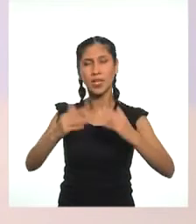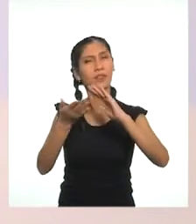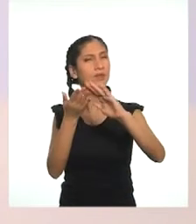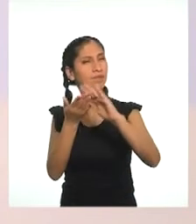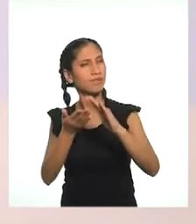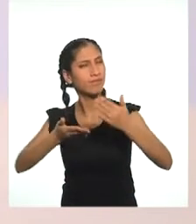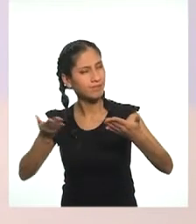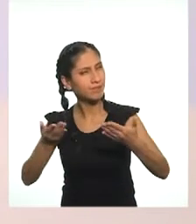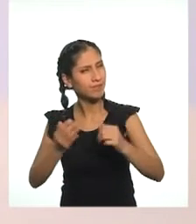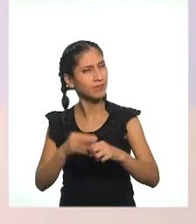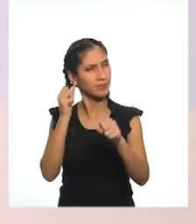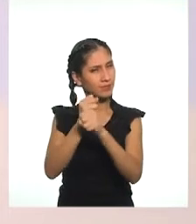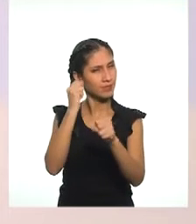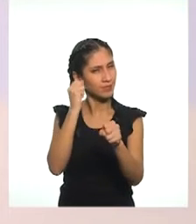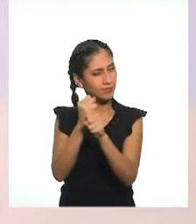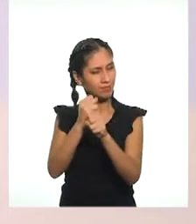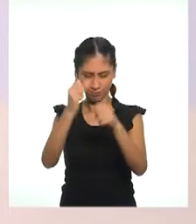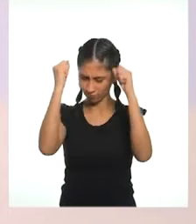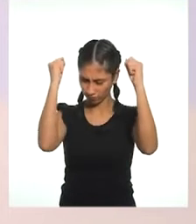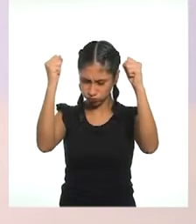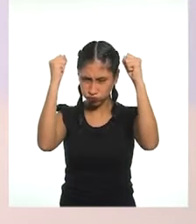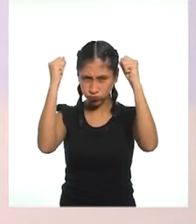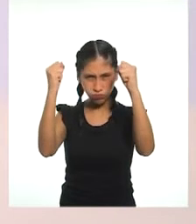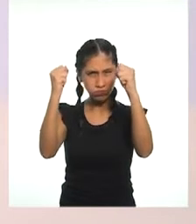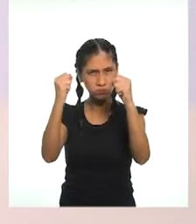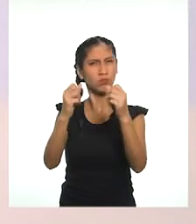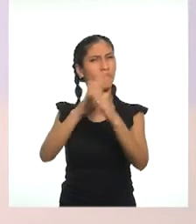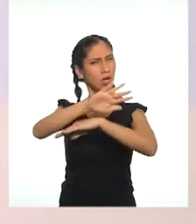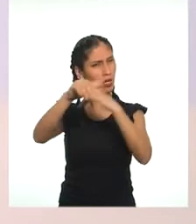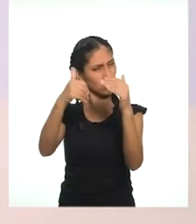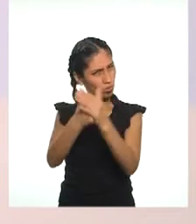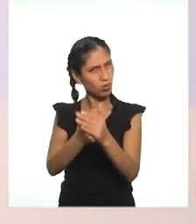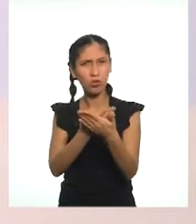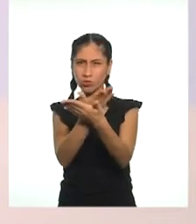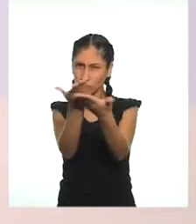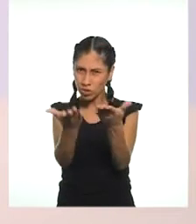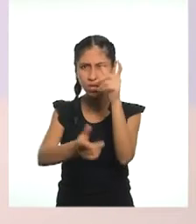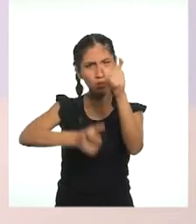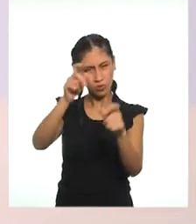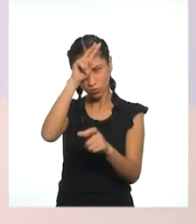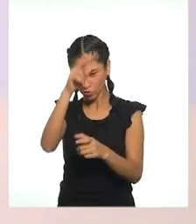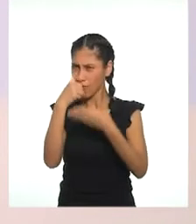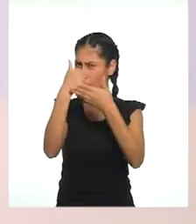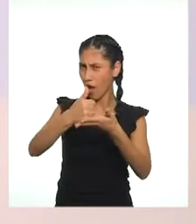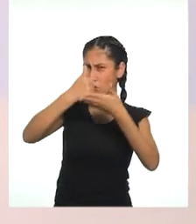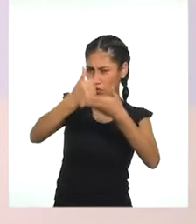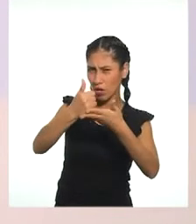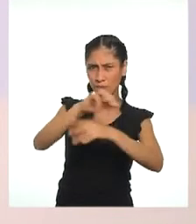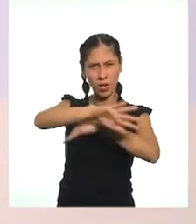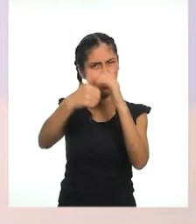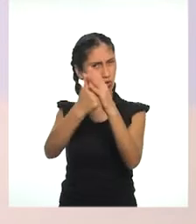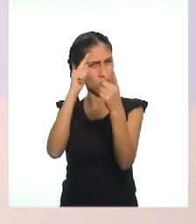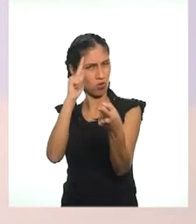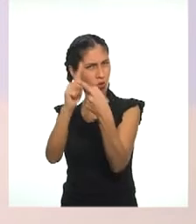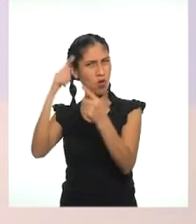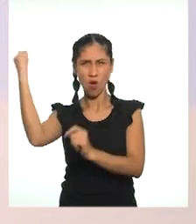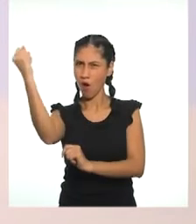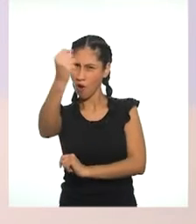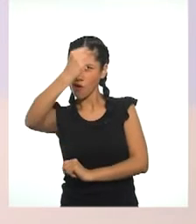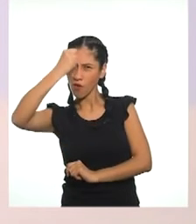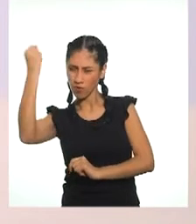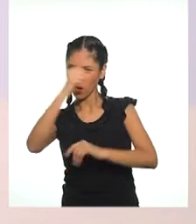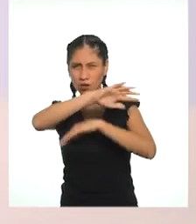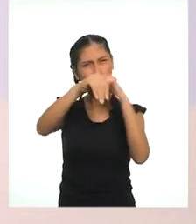Disculpen. Trabajaré arduamente para el bienestar de las peruanas y los peruanos con el objetivo de lograr una